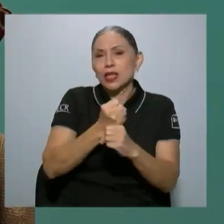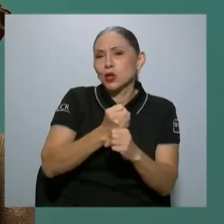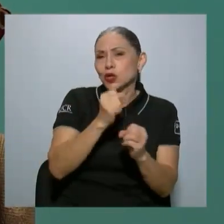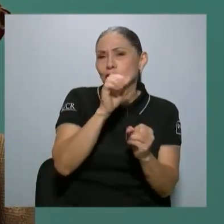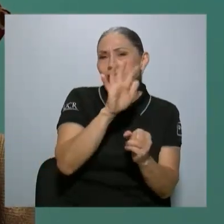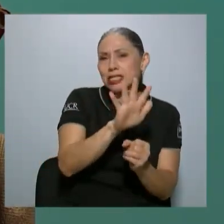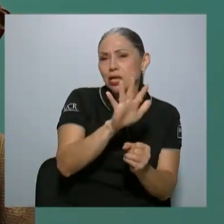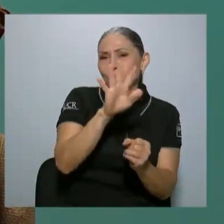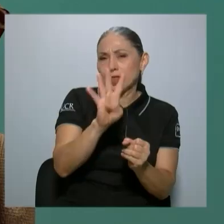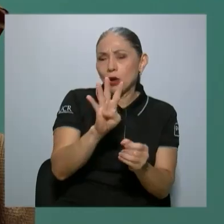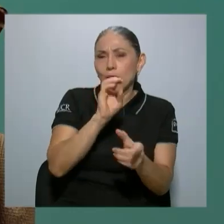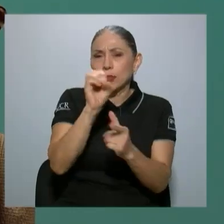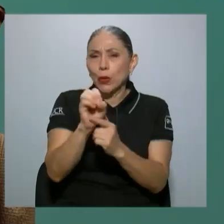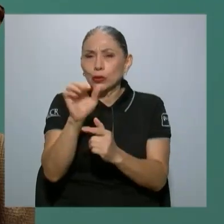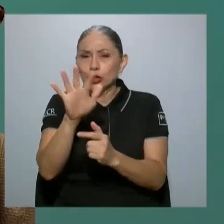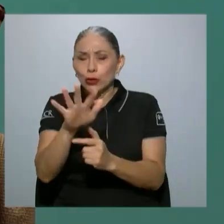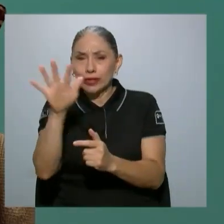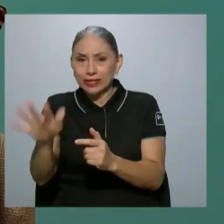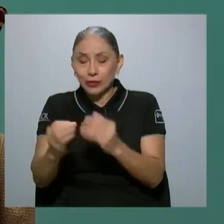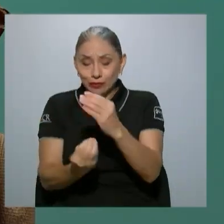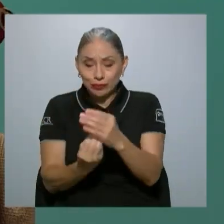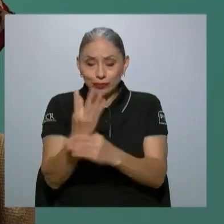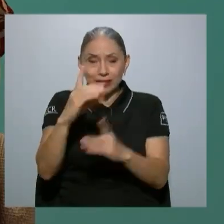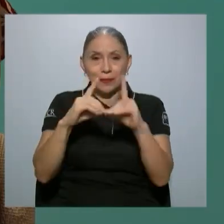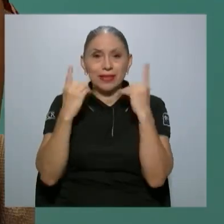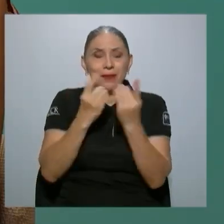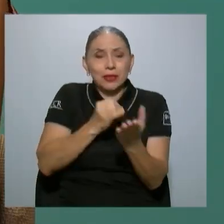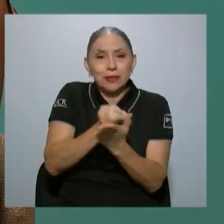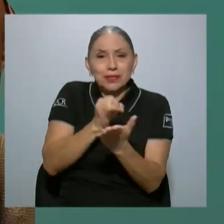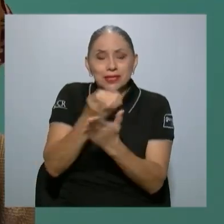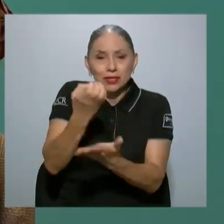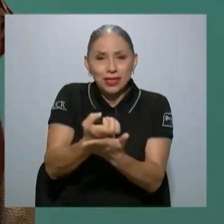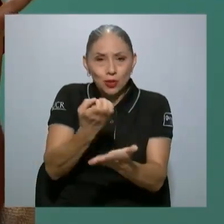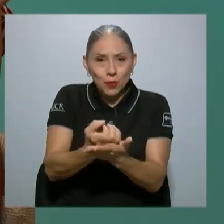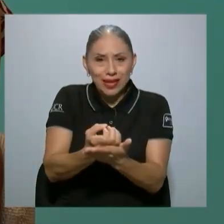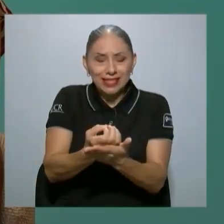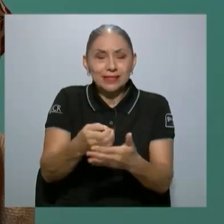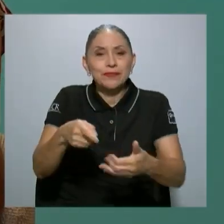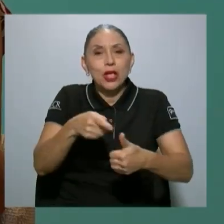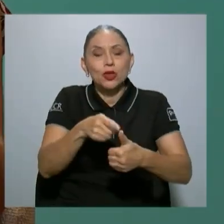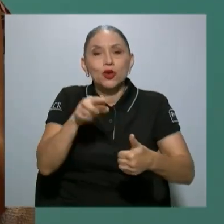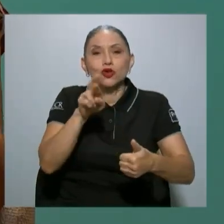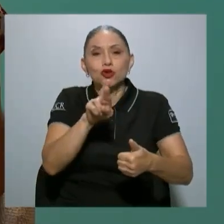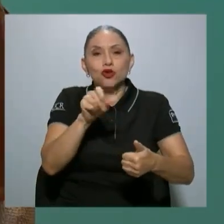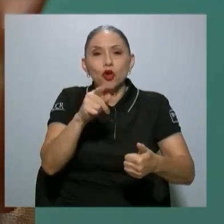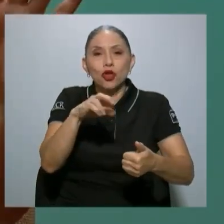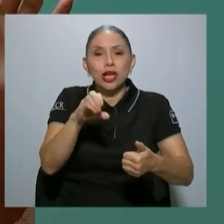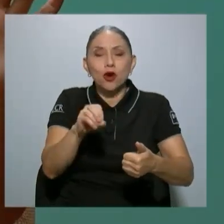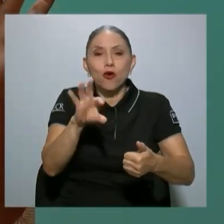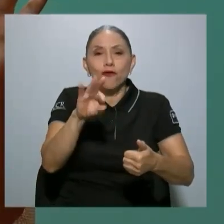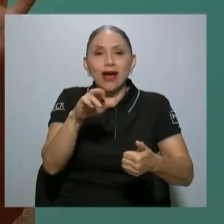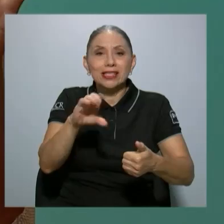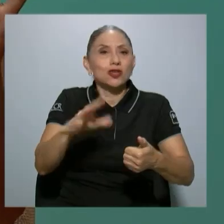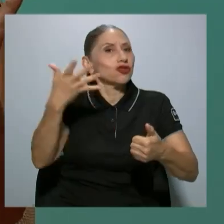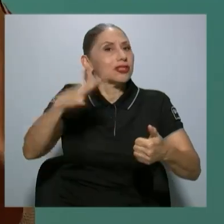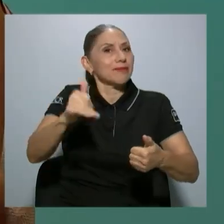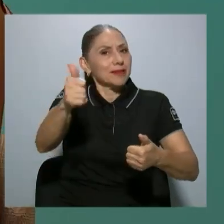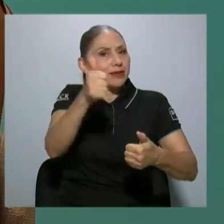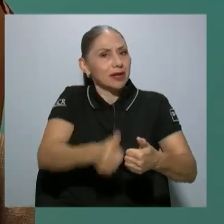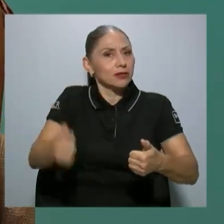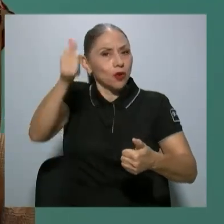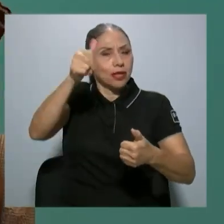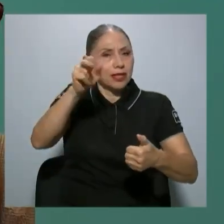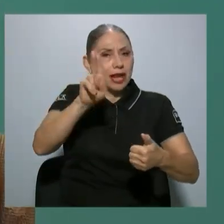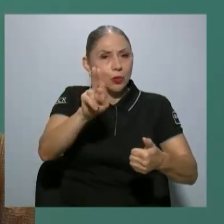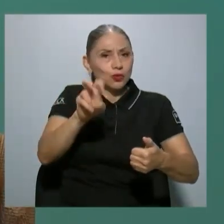se está creando el Departamento de Investigaciones Económicas, está don Rodrigo Facio como rector de la Universidad de Costa Rica